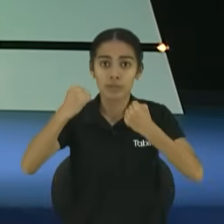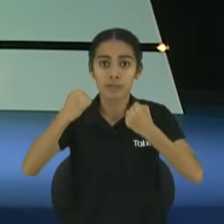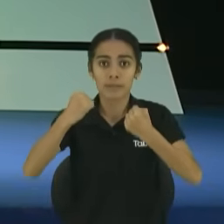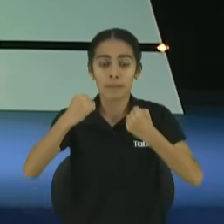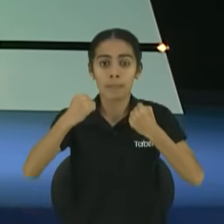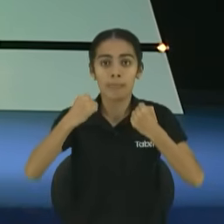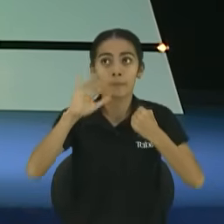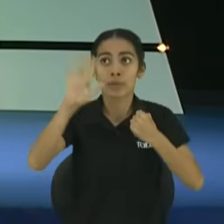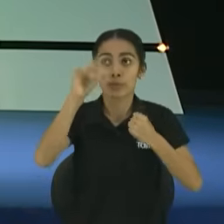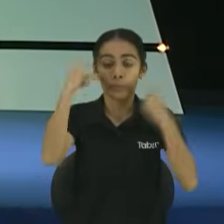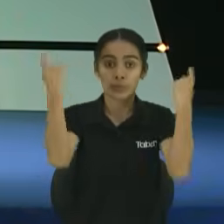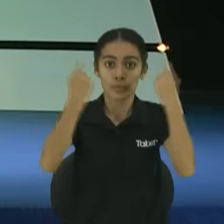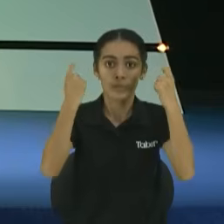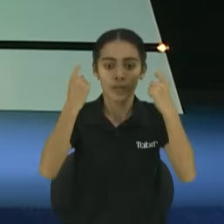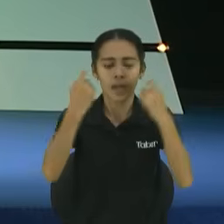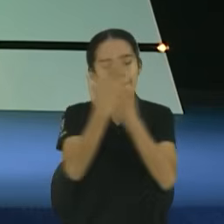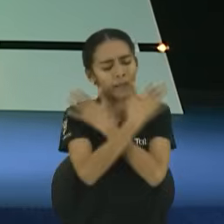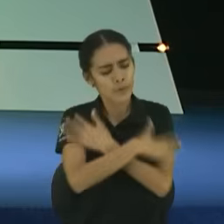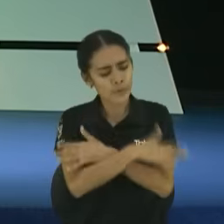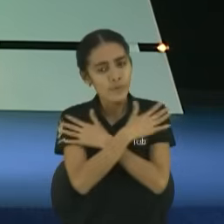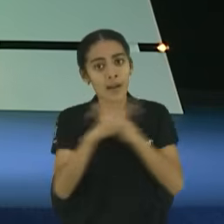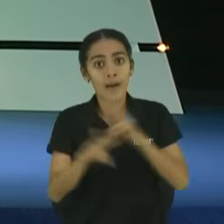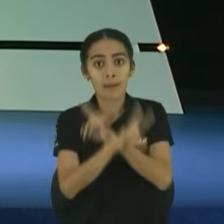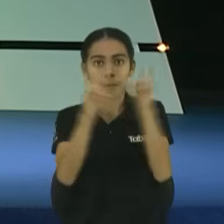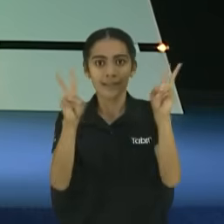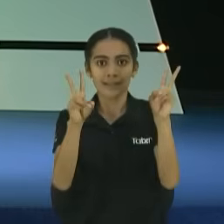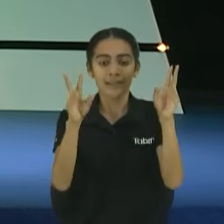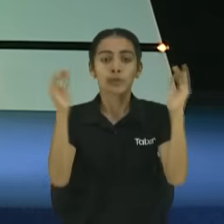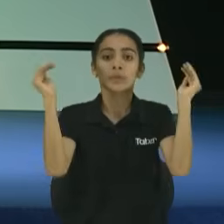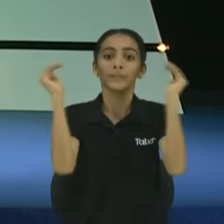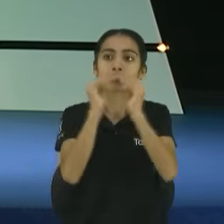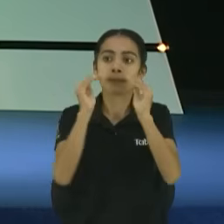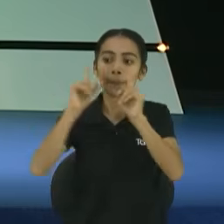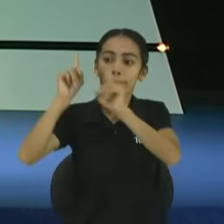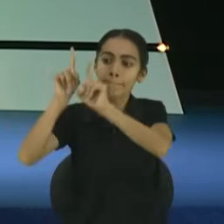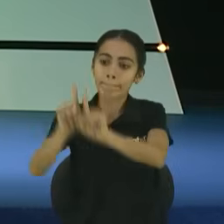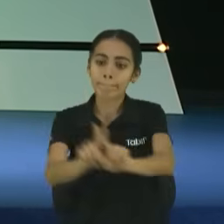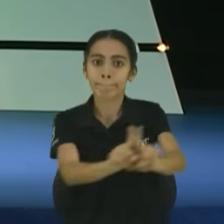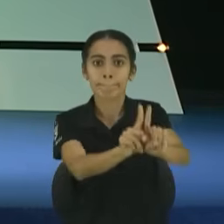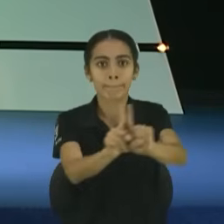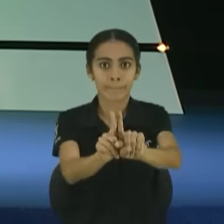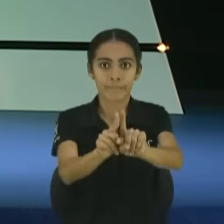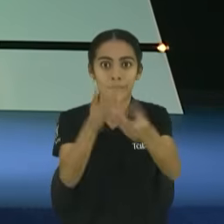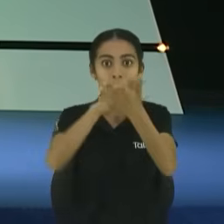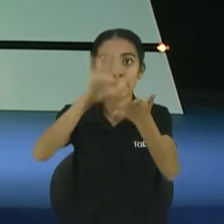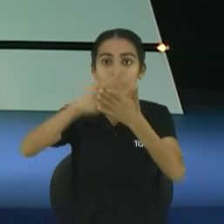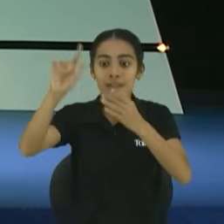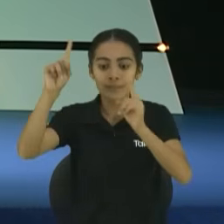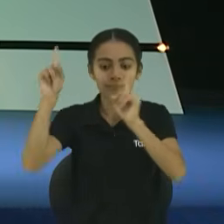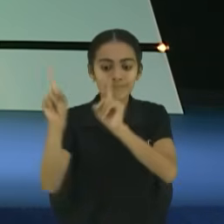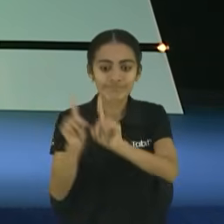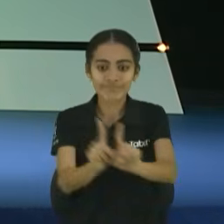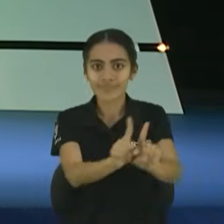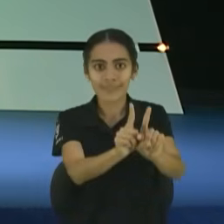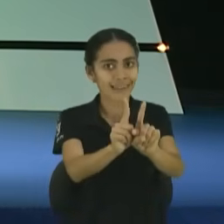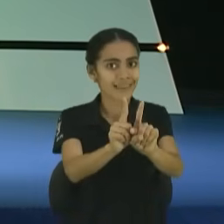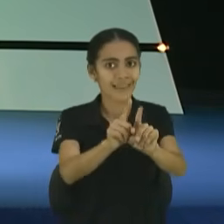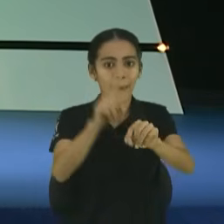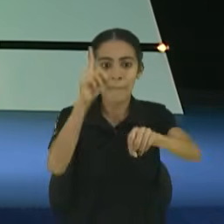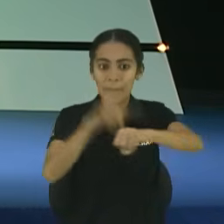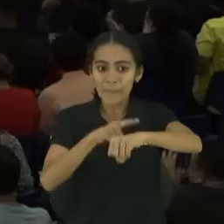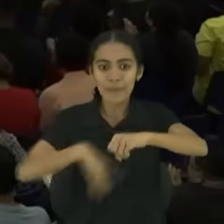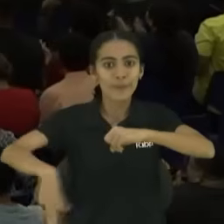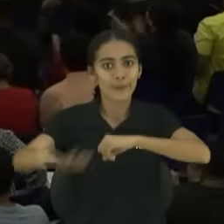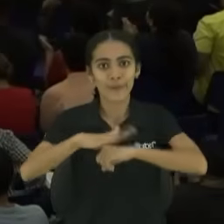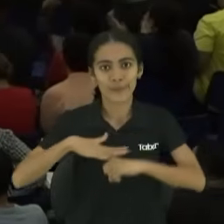no solamente me da consuelo y paz, sino que me acompaña en todo momento y lugar. Si eso es para el Señor, se lo damos de